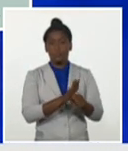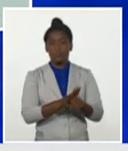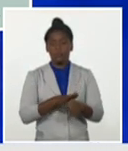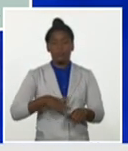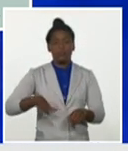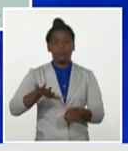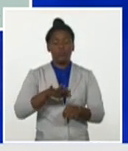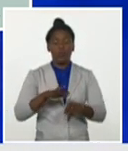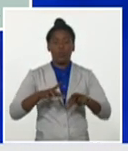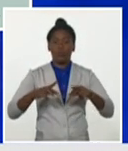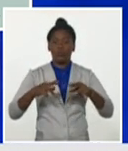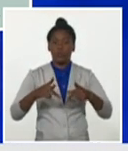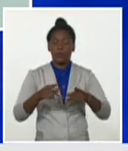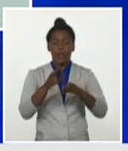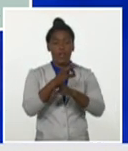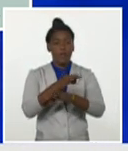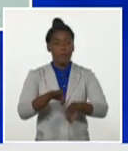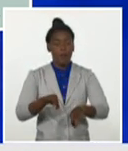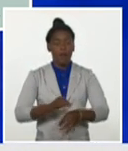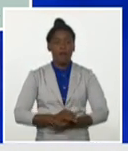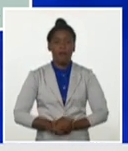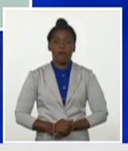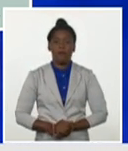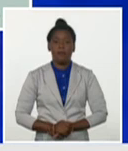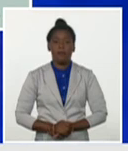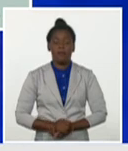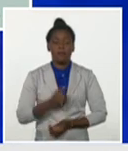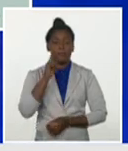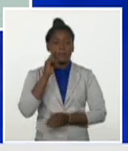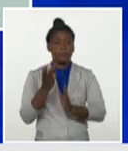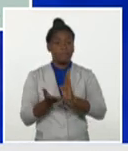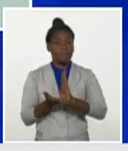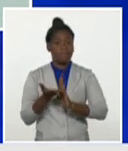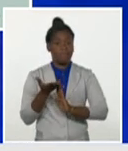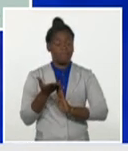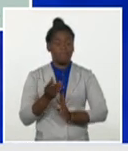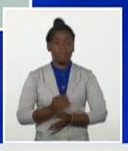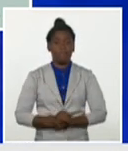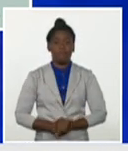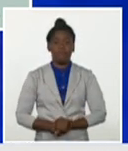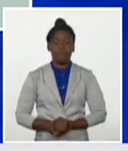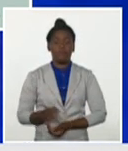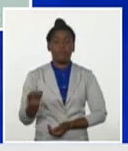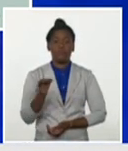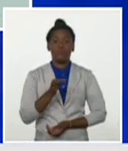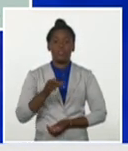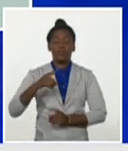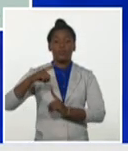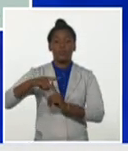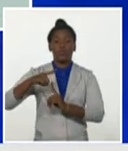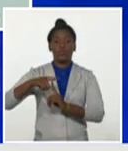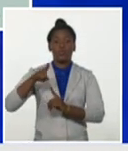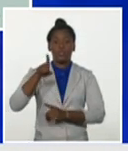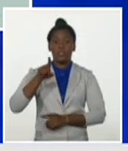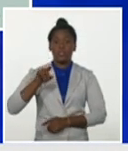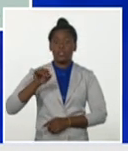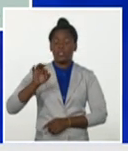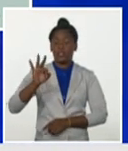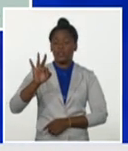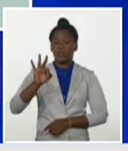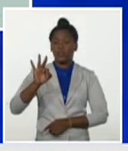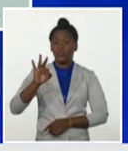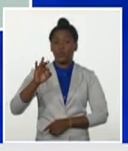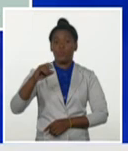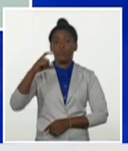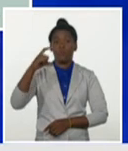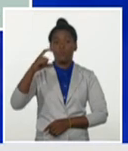transmisión importante. El mayor número, como ha ocurrido en el municipio de Las Tunas, 18, Colombia 3